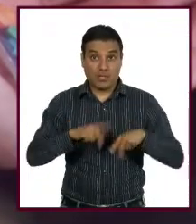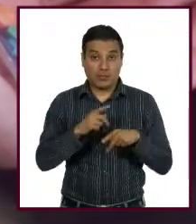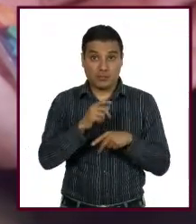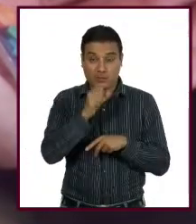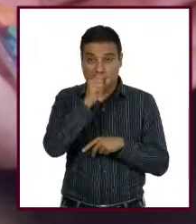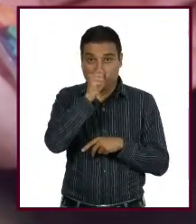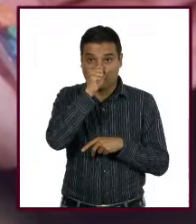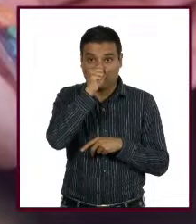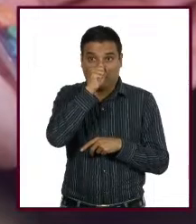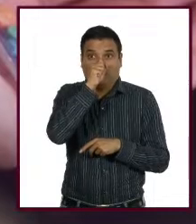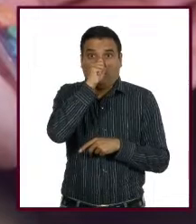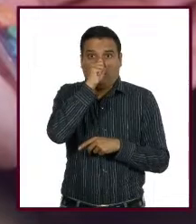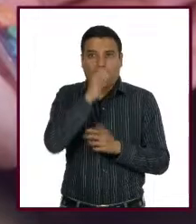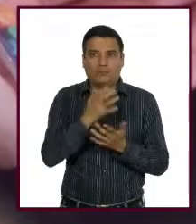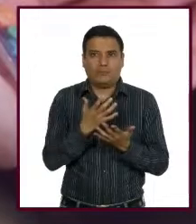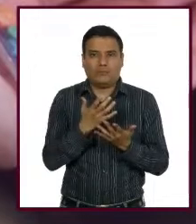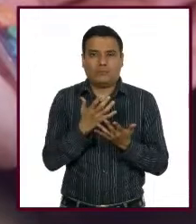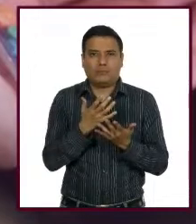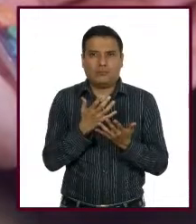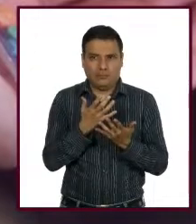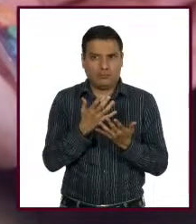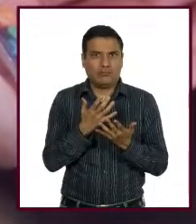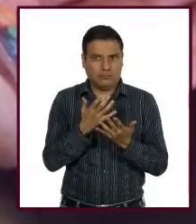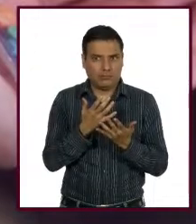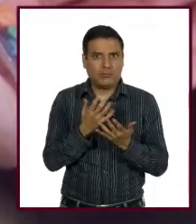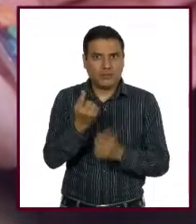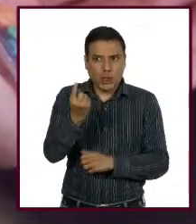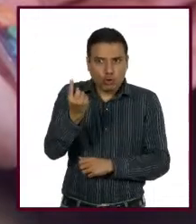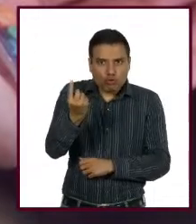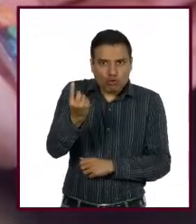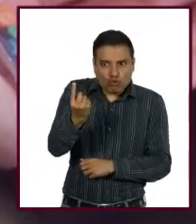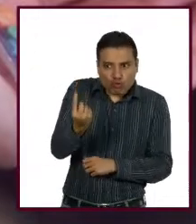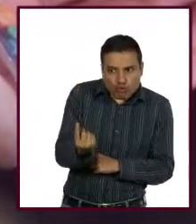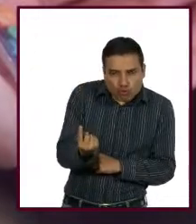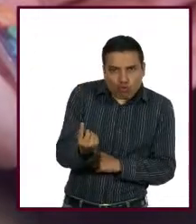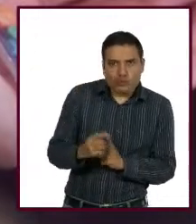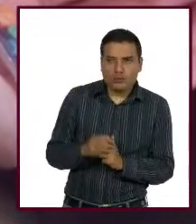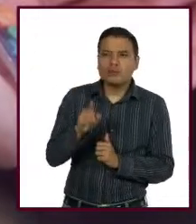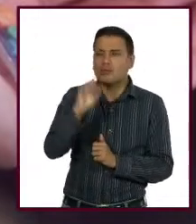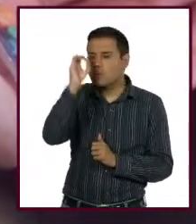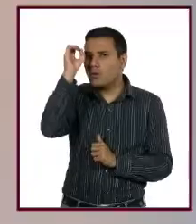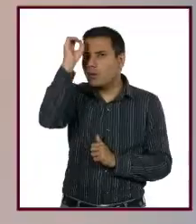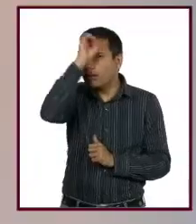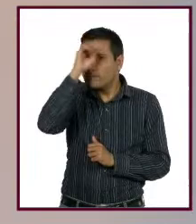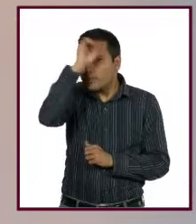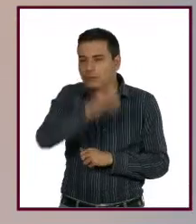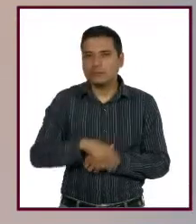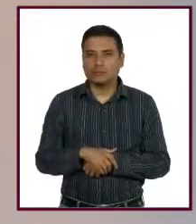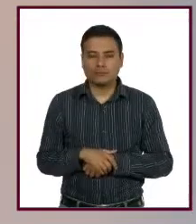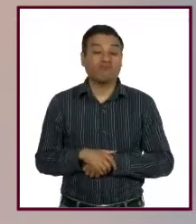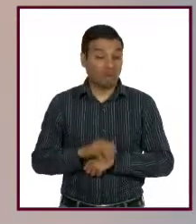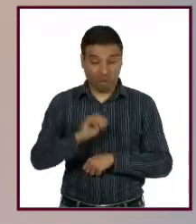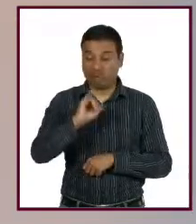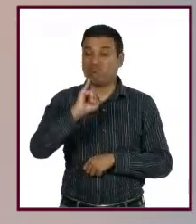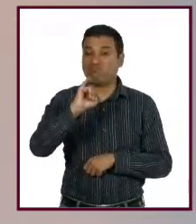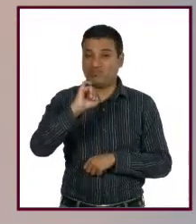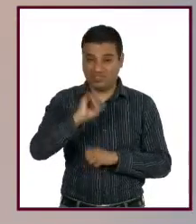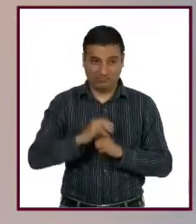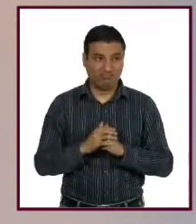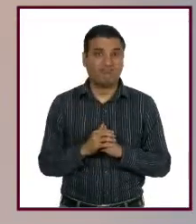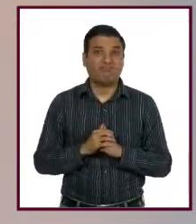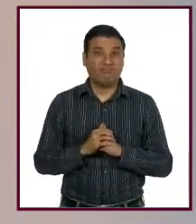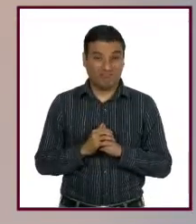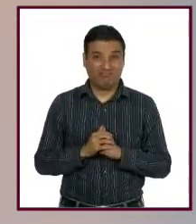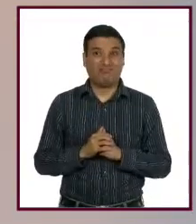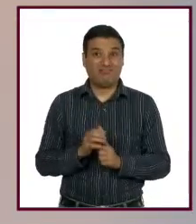desafortunadamente se observa en edades más tempranas. ¿Qué opina, doctor? Bueno, usted ya nos lo decía. Claro, efectivamente, ese es